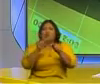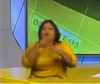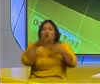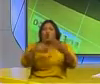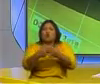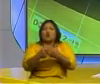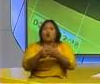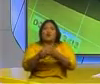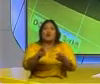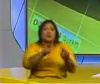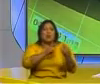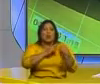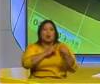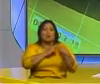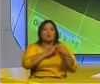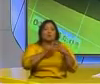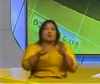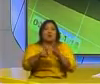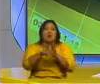de responsabilidad penal.